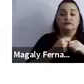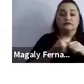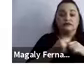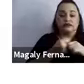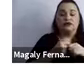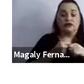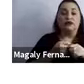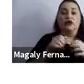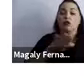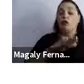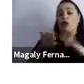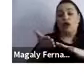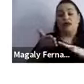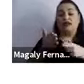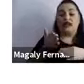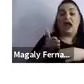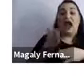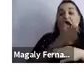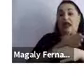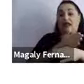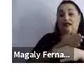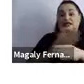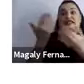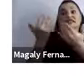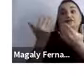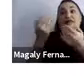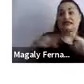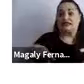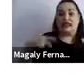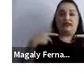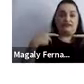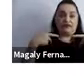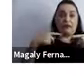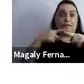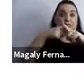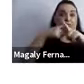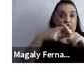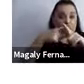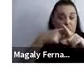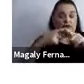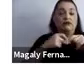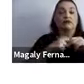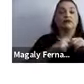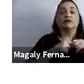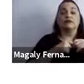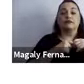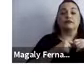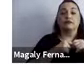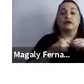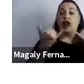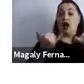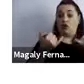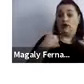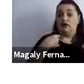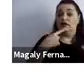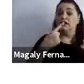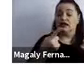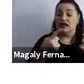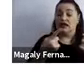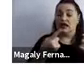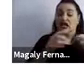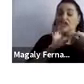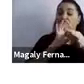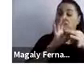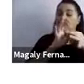una muerte precoz antes de la esperanza de vida media, que ahora diré qué referencia